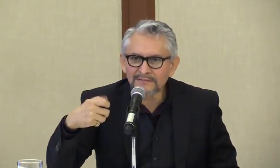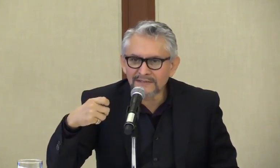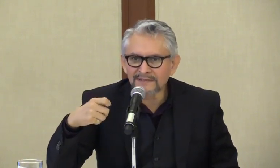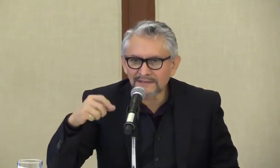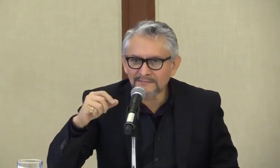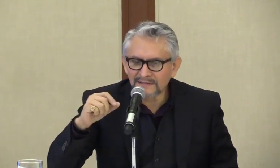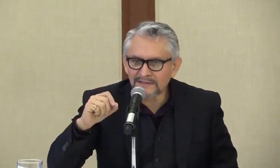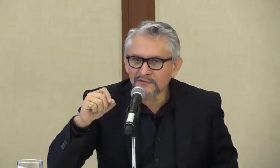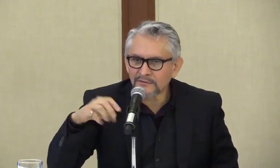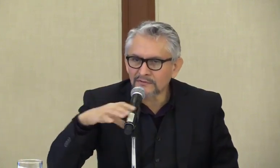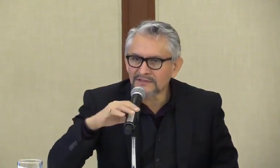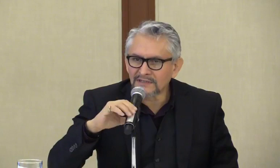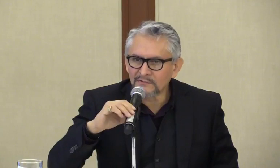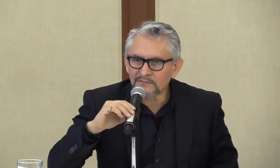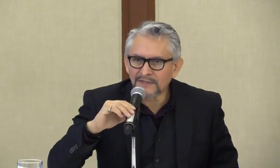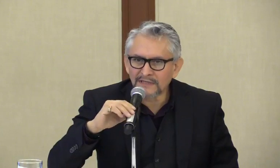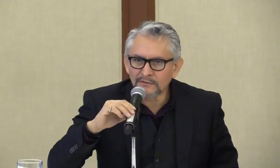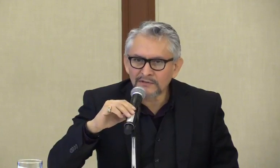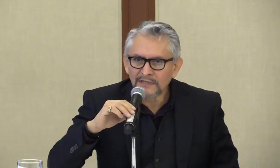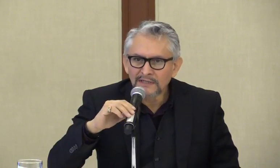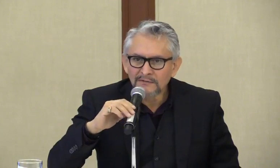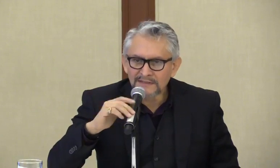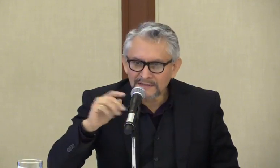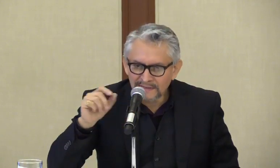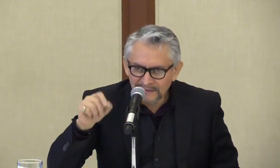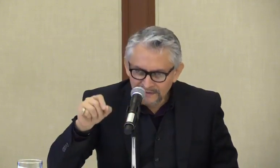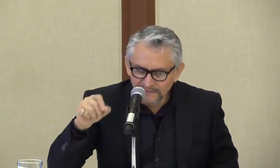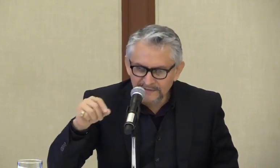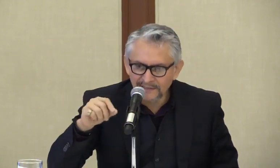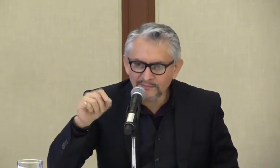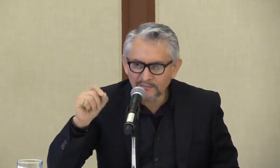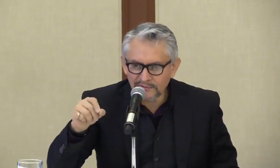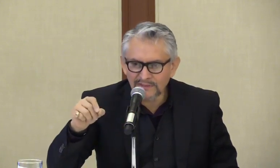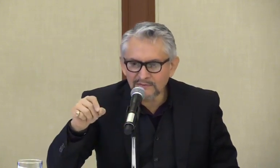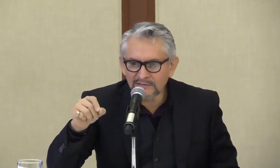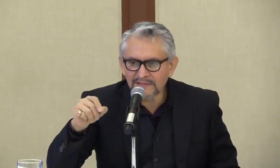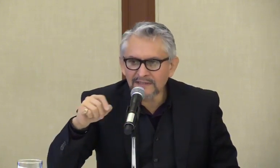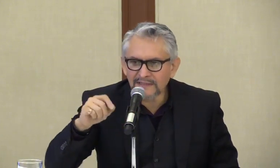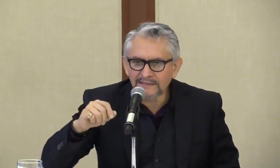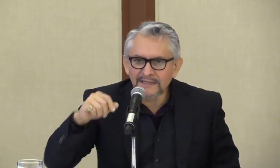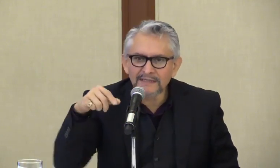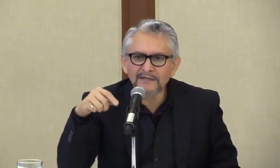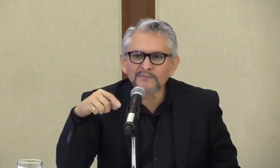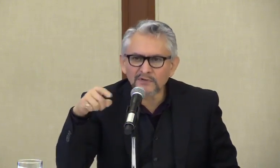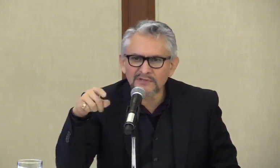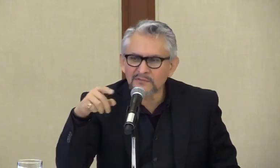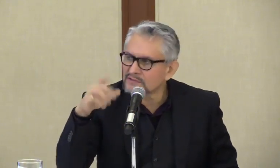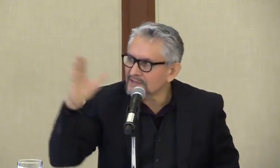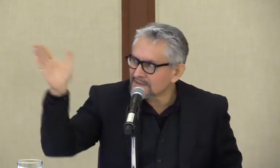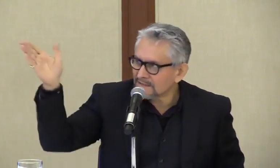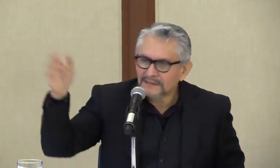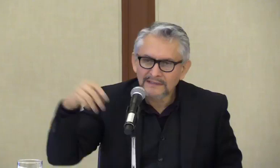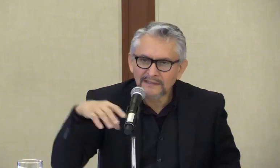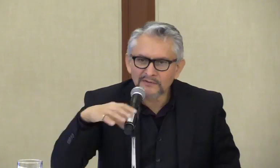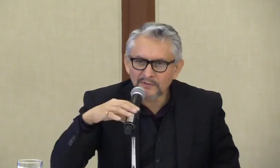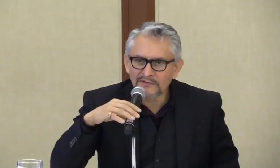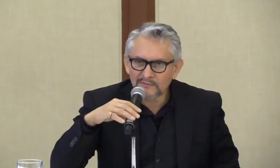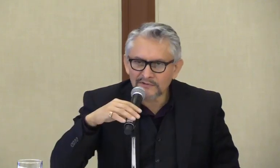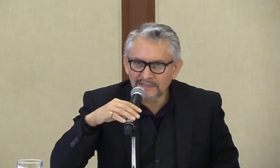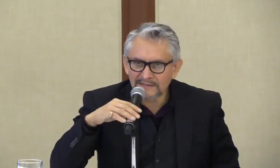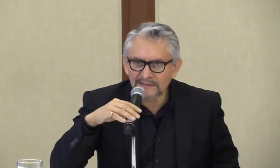no saber exactamente sobre lo que estábamos parados. Si desea la cifra, se la proporcionamos de manera directa, y en los próximos días